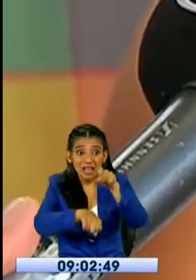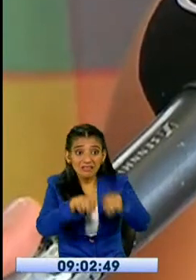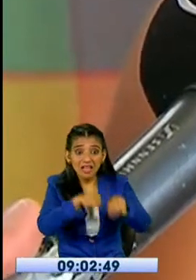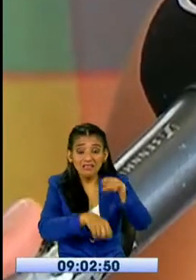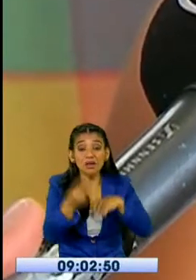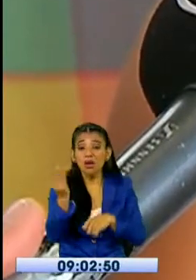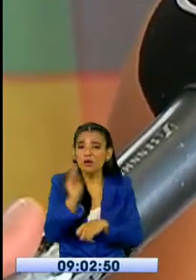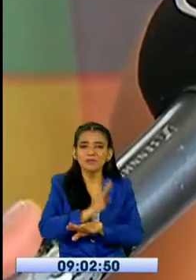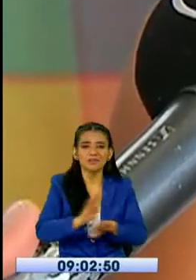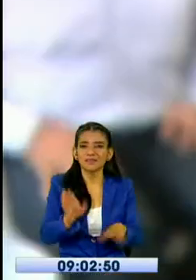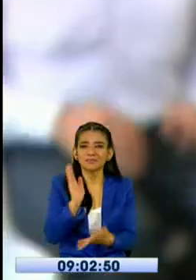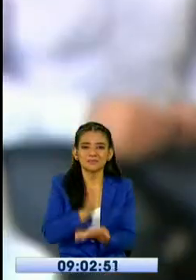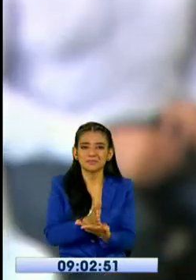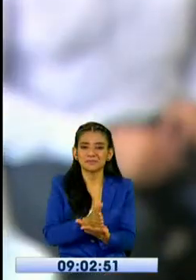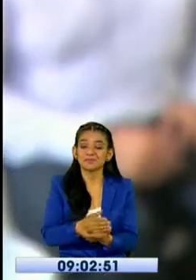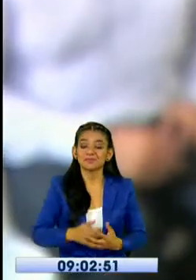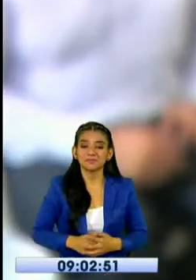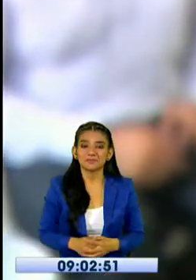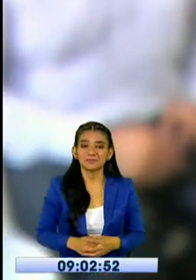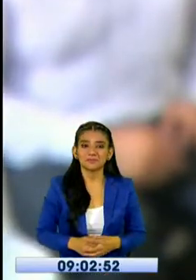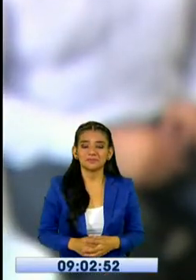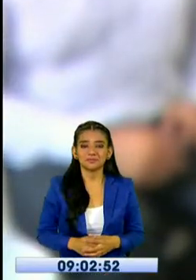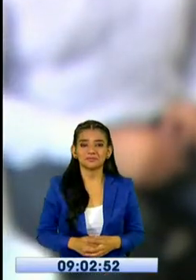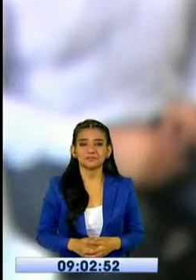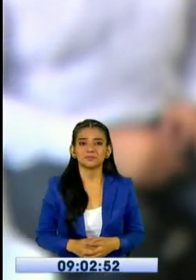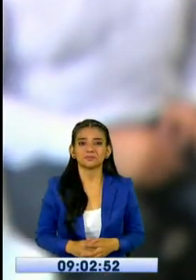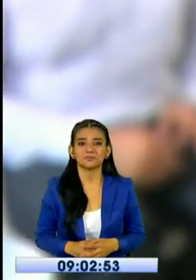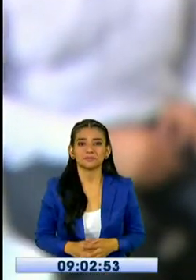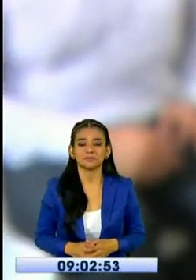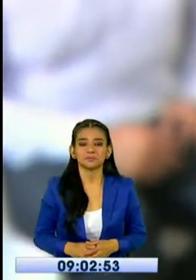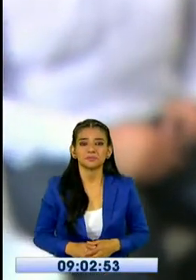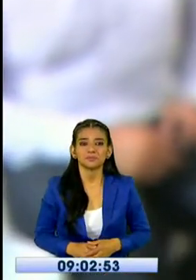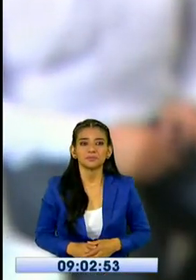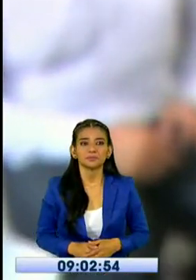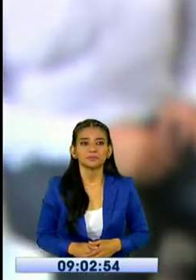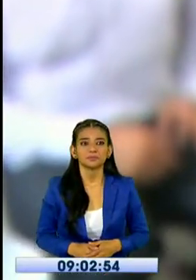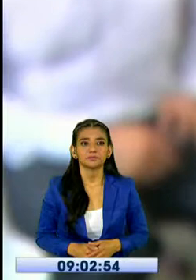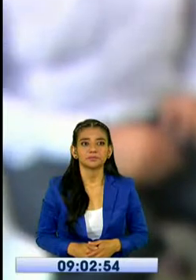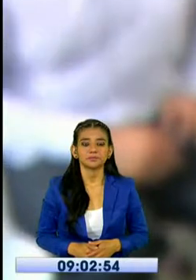la vida de tantos chicos. Informó Ítalo Ruiz.